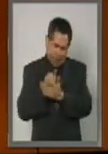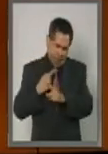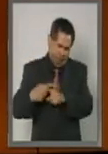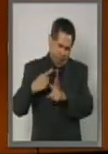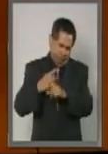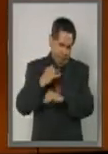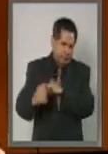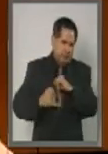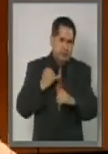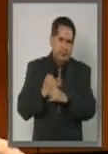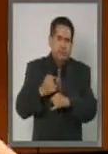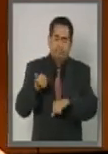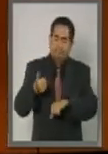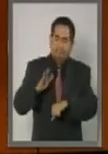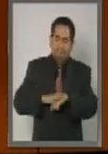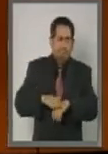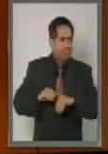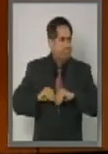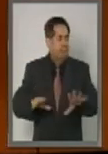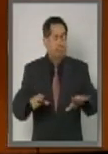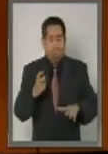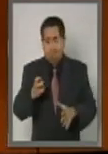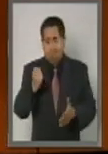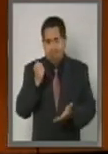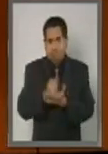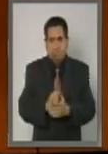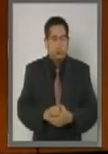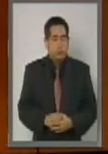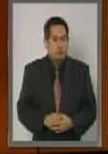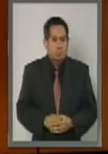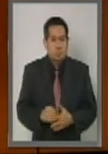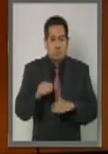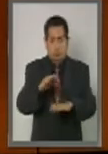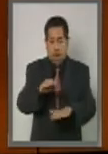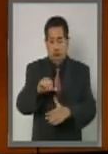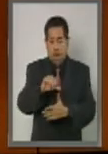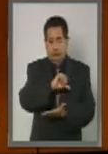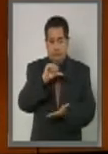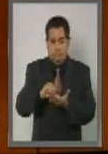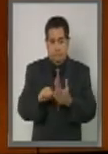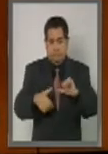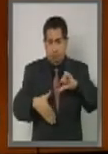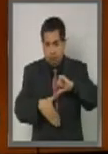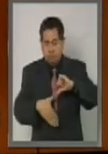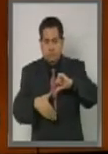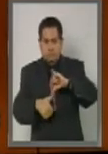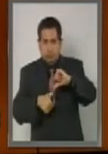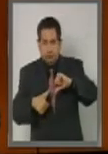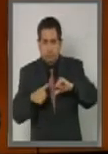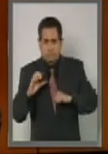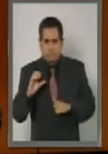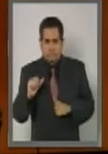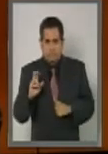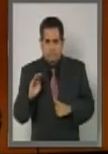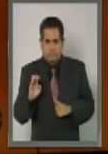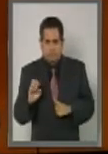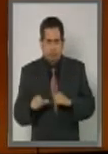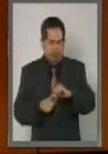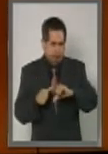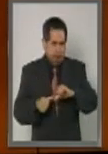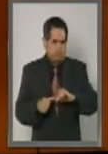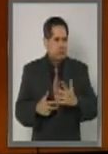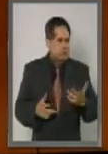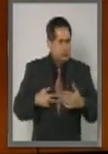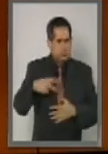e integridad de la administración pública. Con respecto a Centroamérica y el Caribe, México promueve la adopción